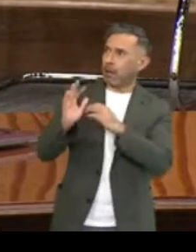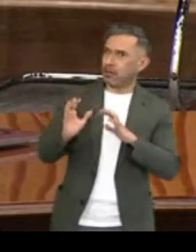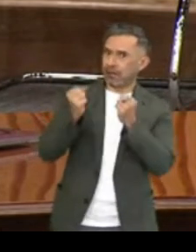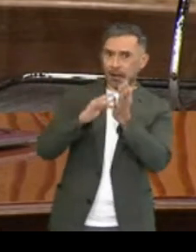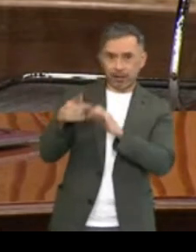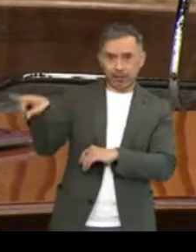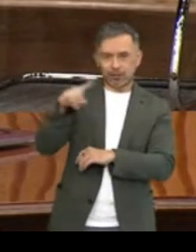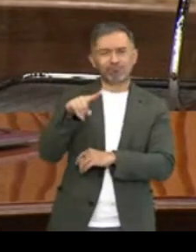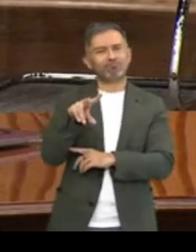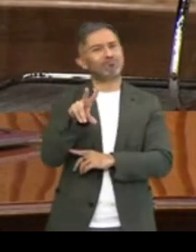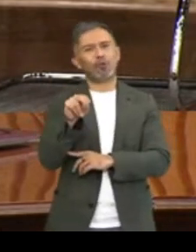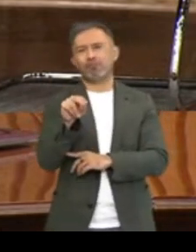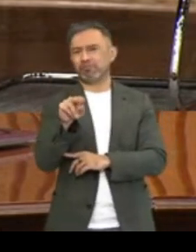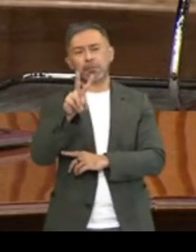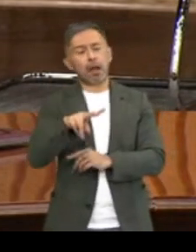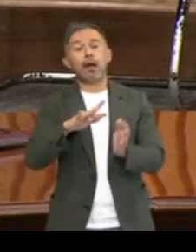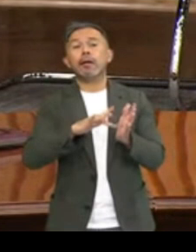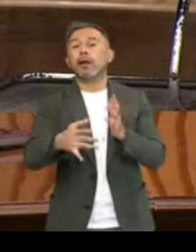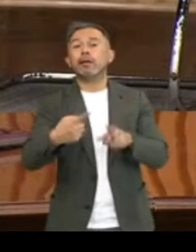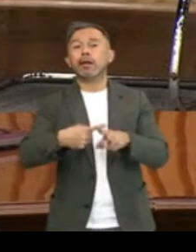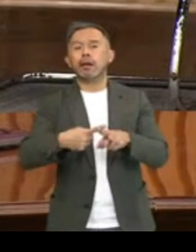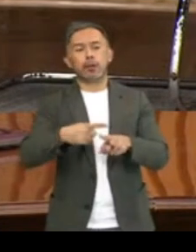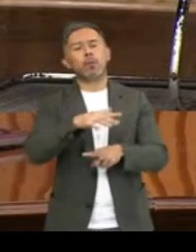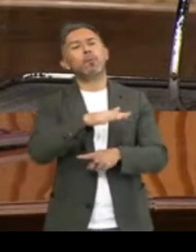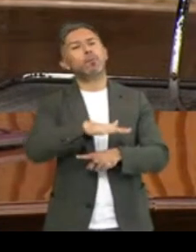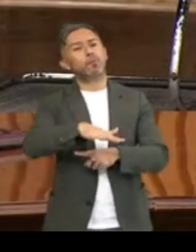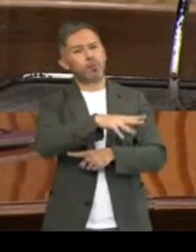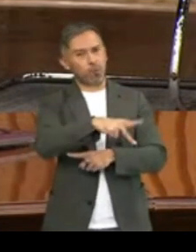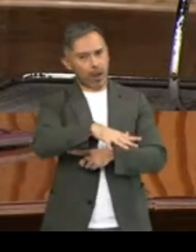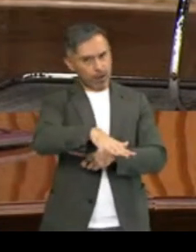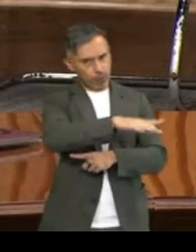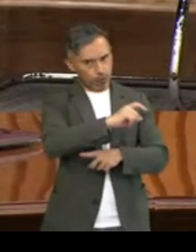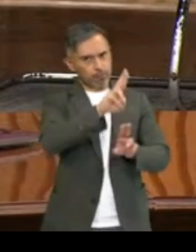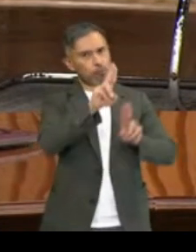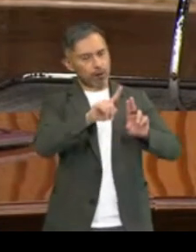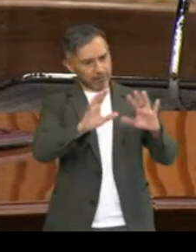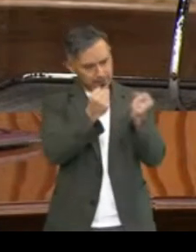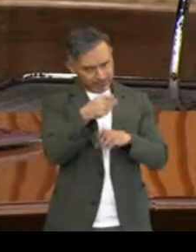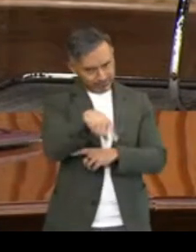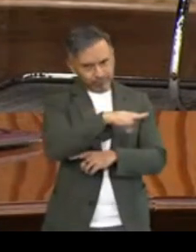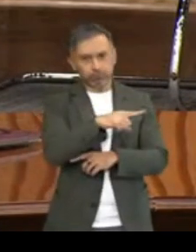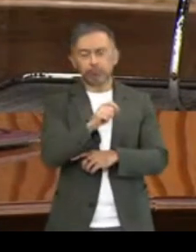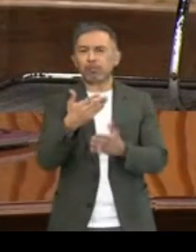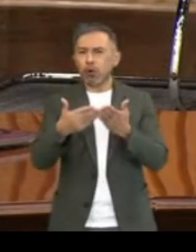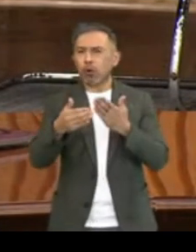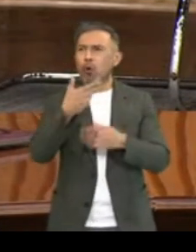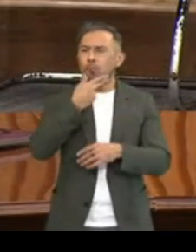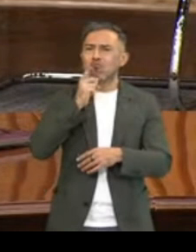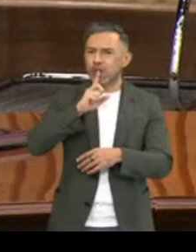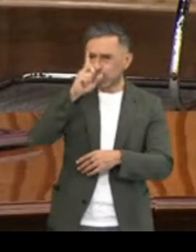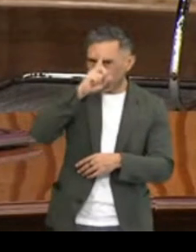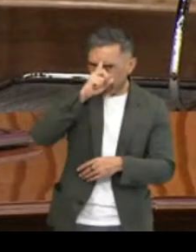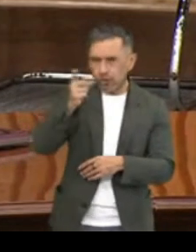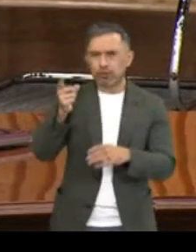la democracia es del pueblo. Y es momento de ubicarse, consejeras, consejeros, mafia